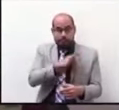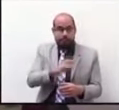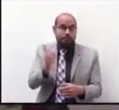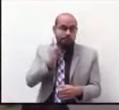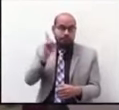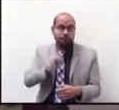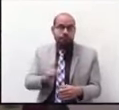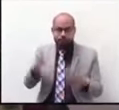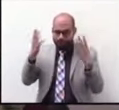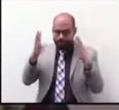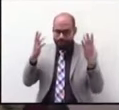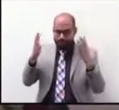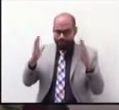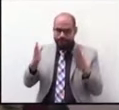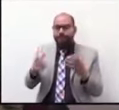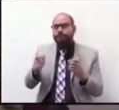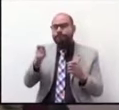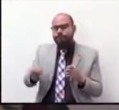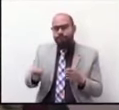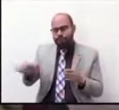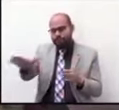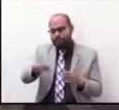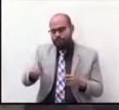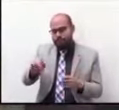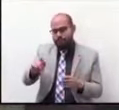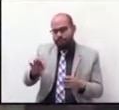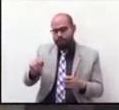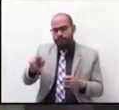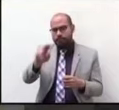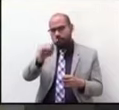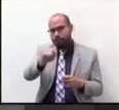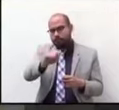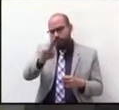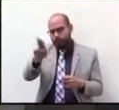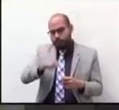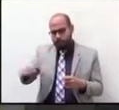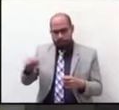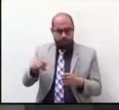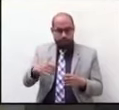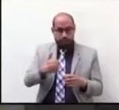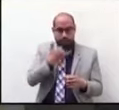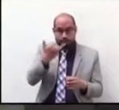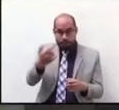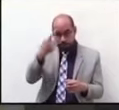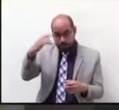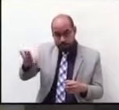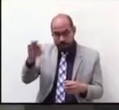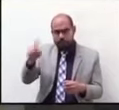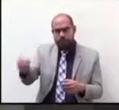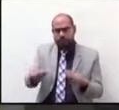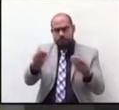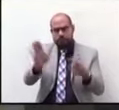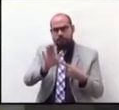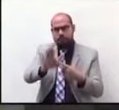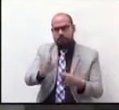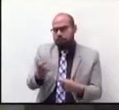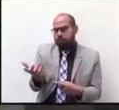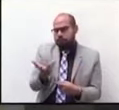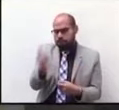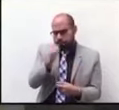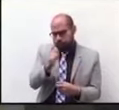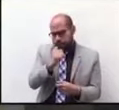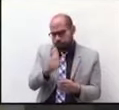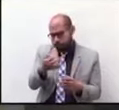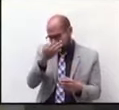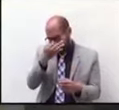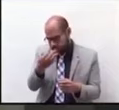que los habitantes del distrito de teciutlan se equivocaron al elegirte les estás dando una muestra de que vas a estar siempre